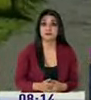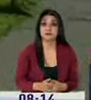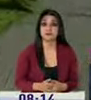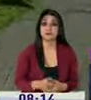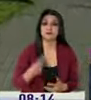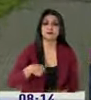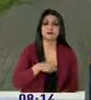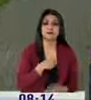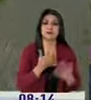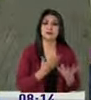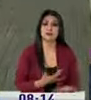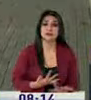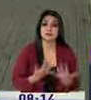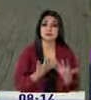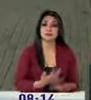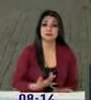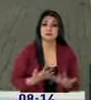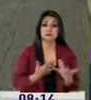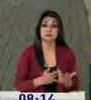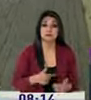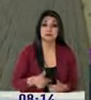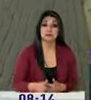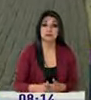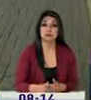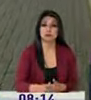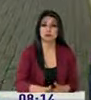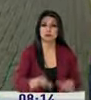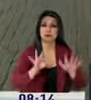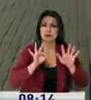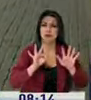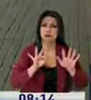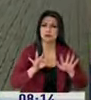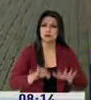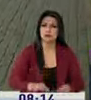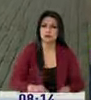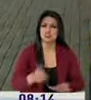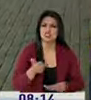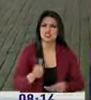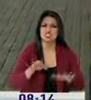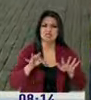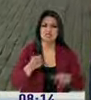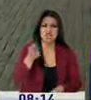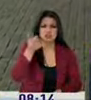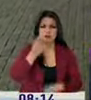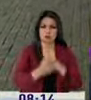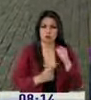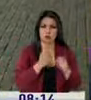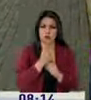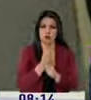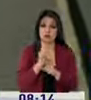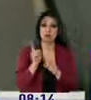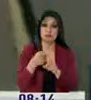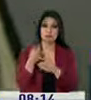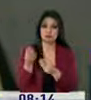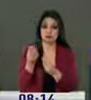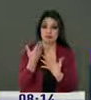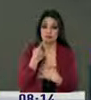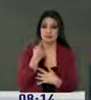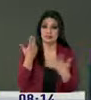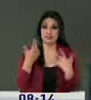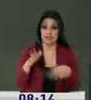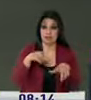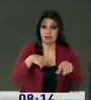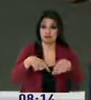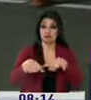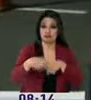hemos esperado mucho tiempo, alrededor de 10 meses cuando se nos dio la primera noticia de que se iba a hacer